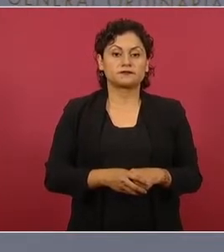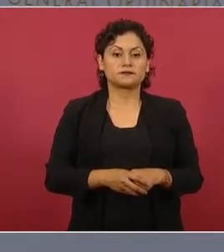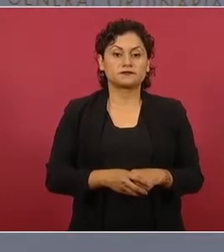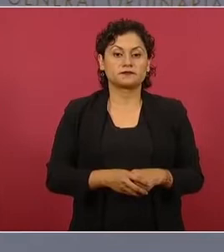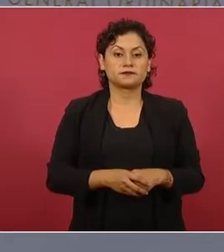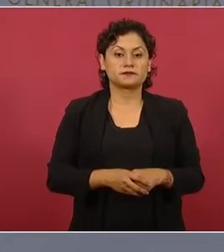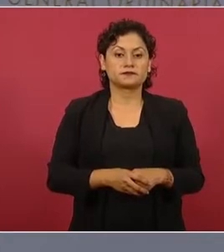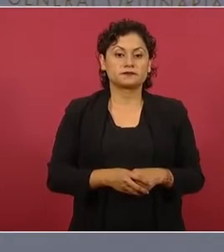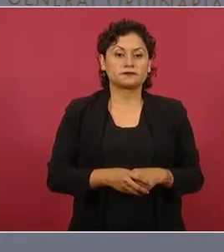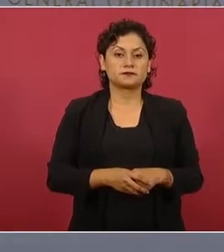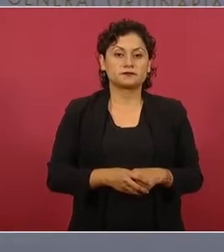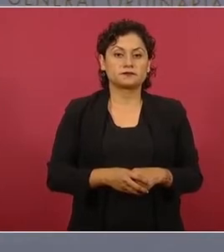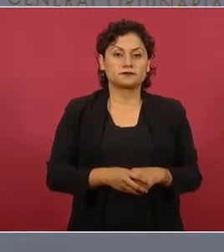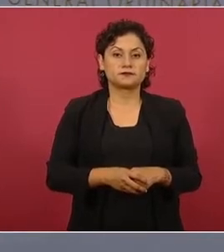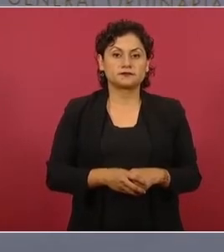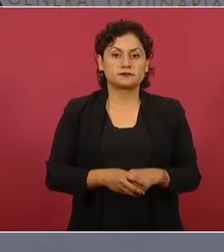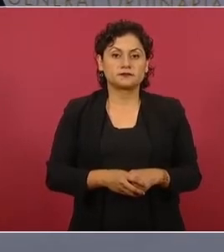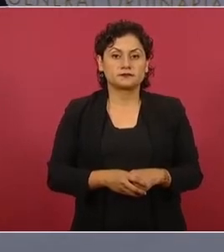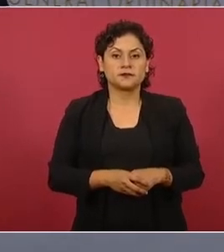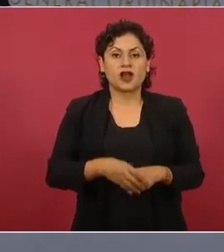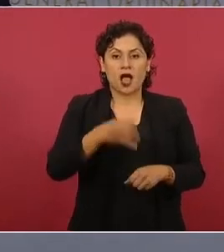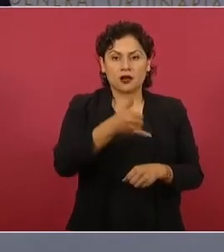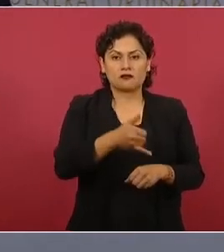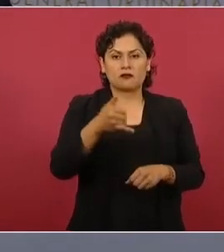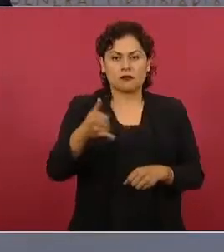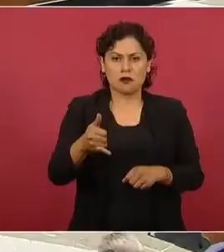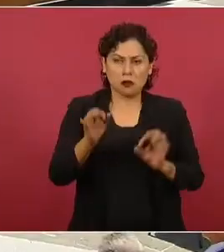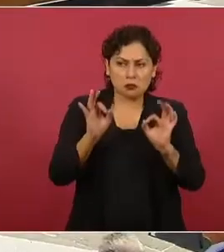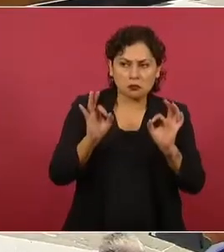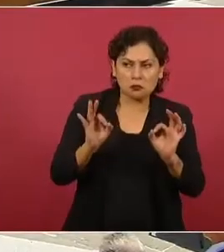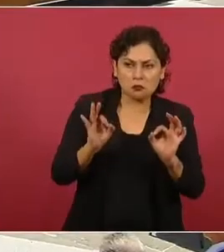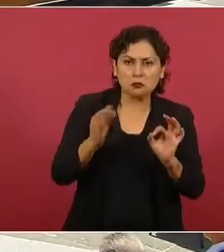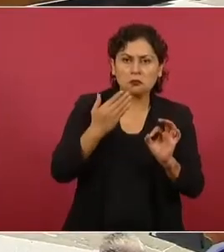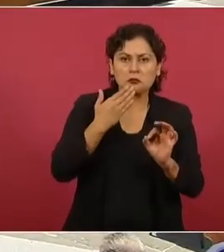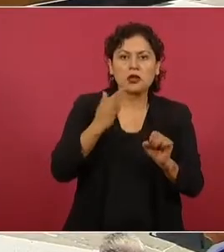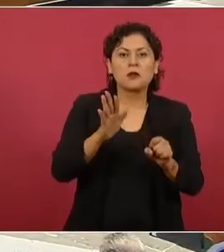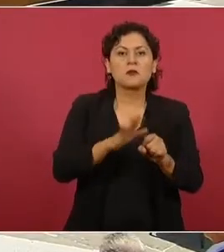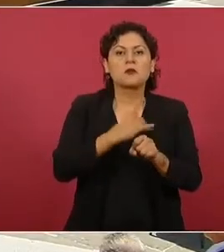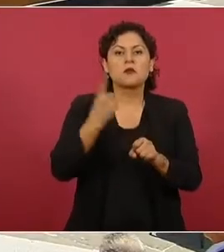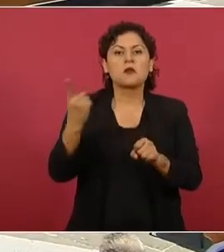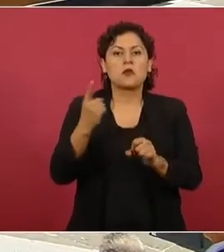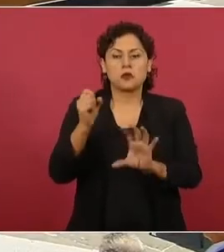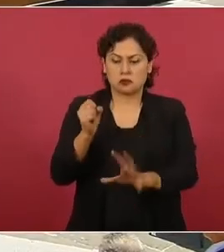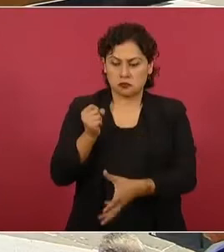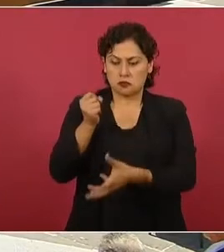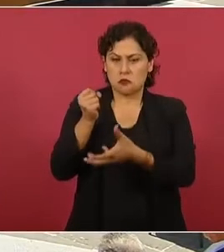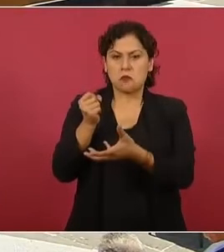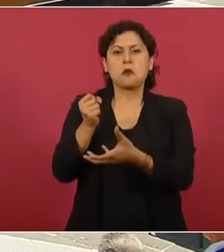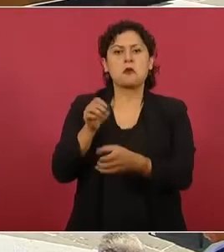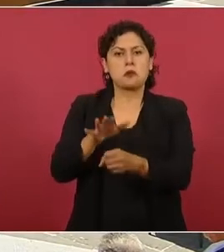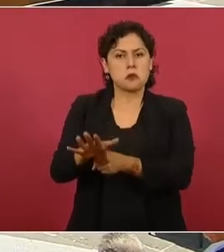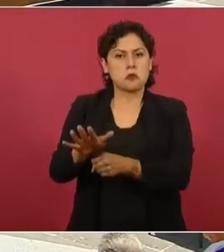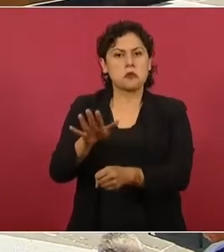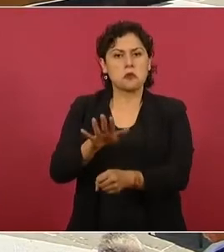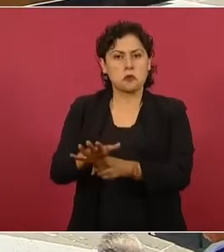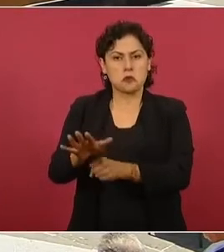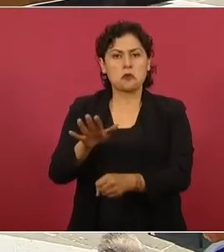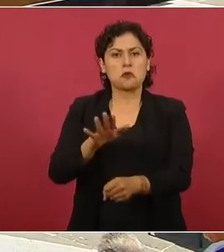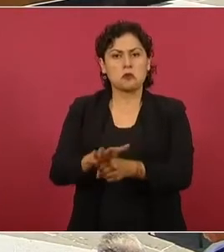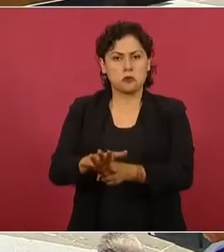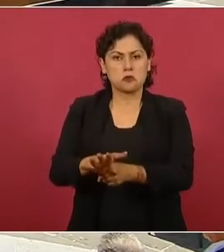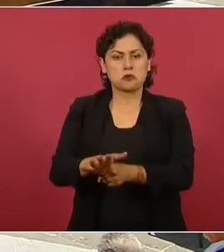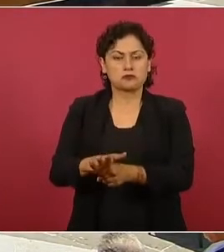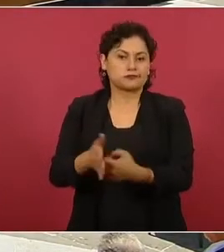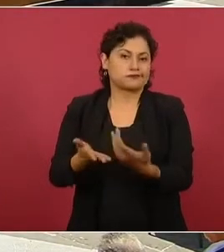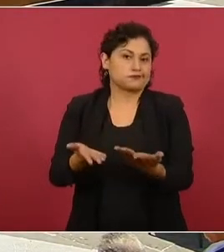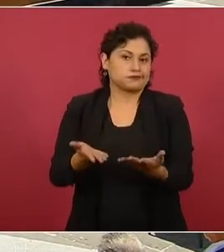porque tiene reservas, tiene fondos, aún en